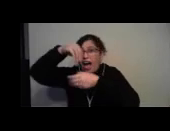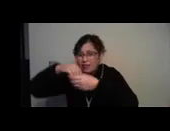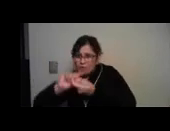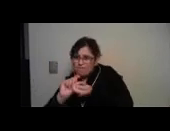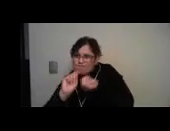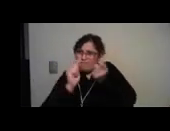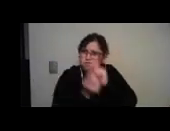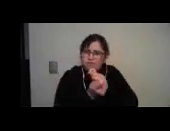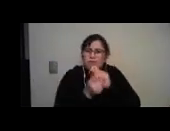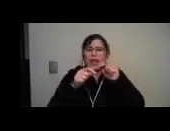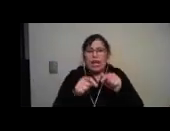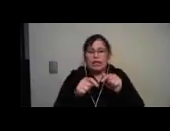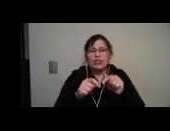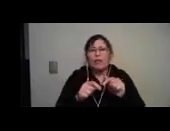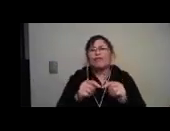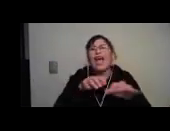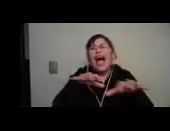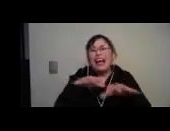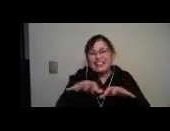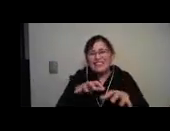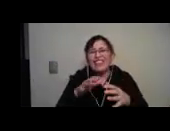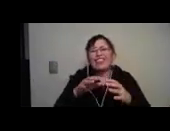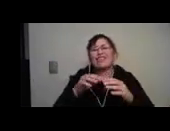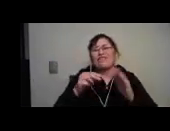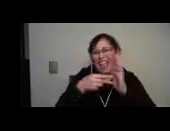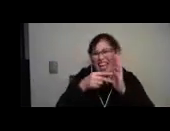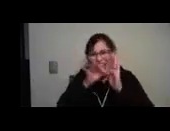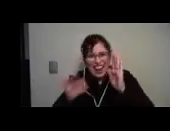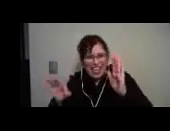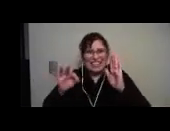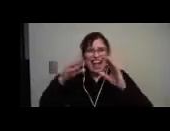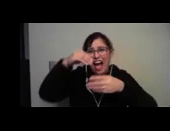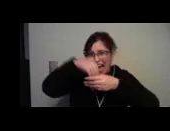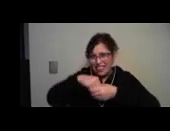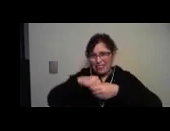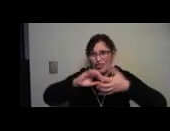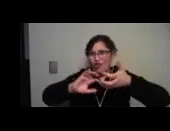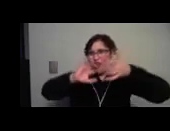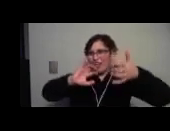Ya es describir, codificar, es cambiar